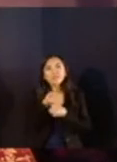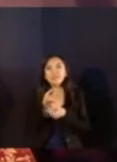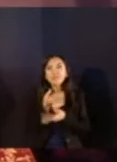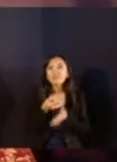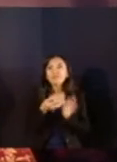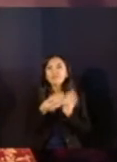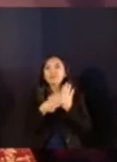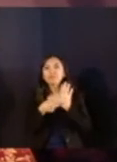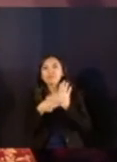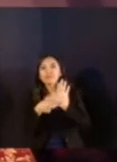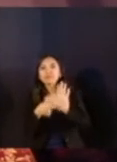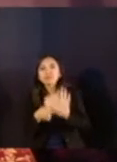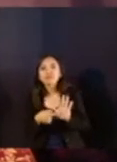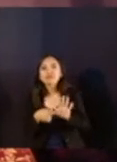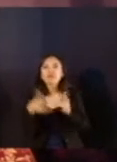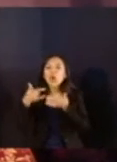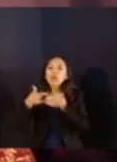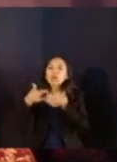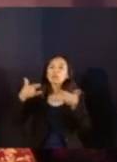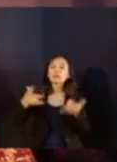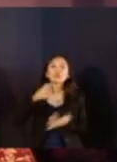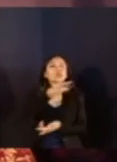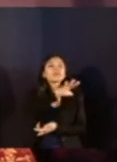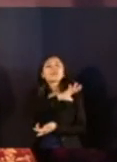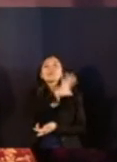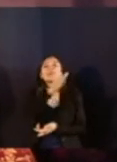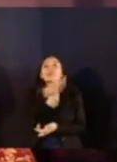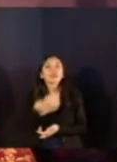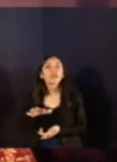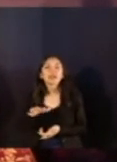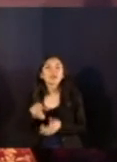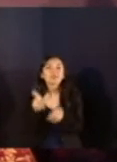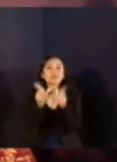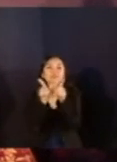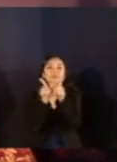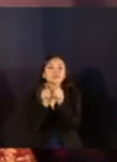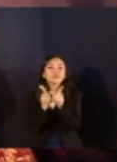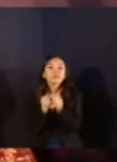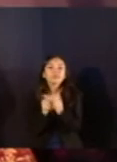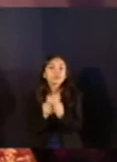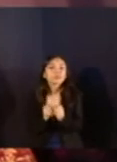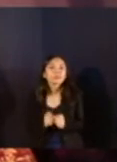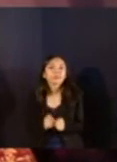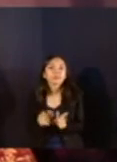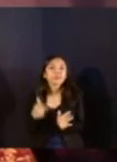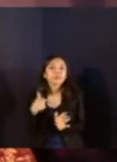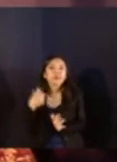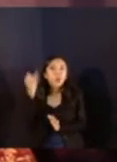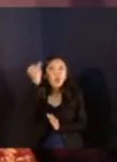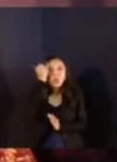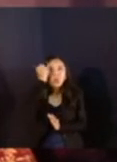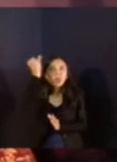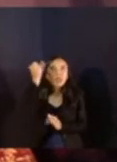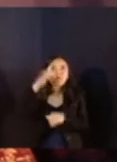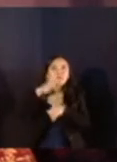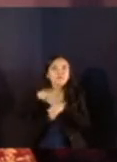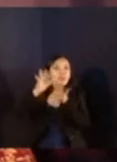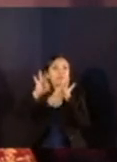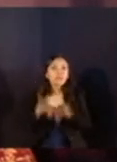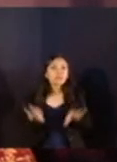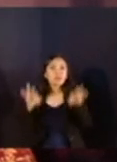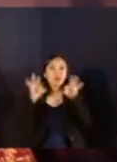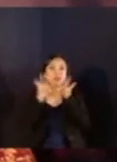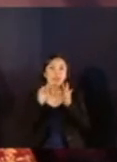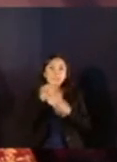de recuento general, de esbozo de lo que a mi juicio es lo más significativo de lo que ocurrió hace